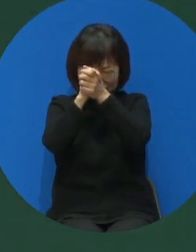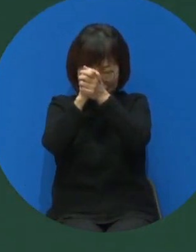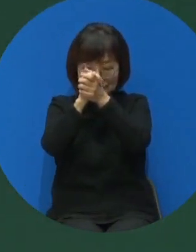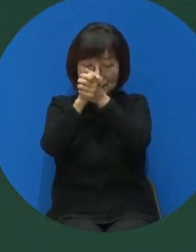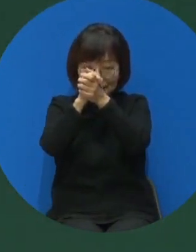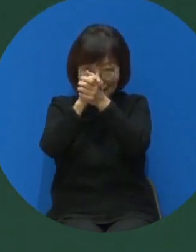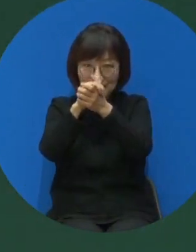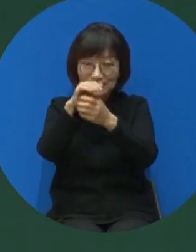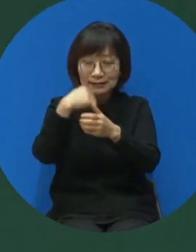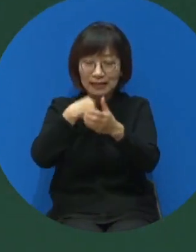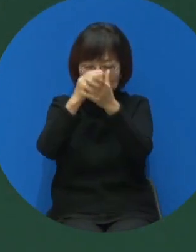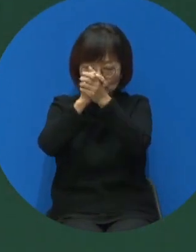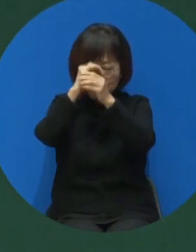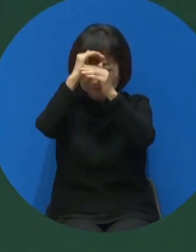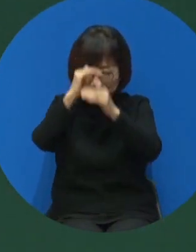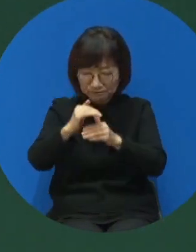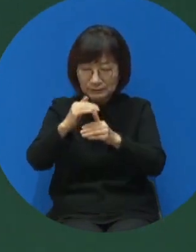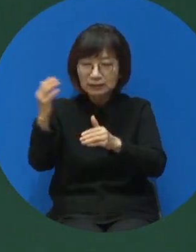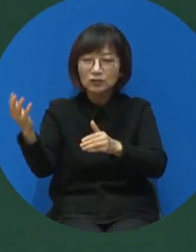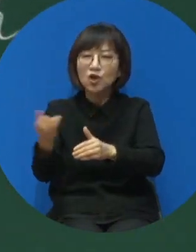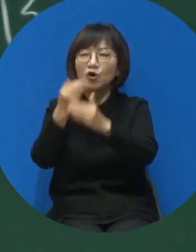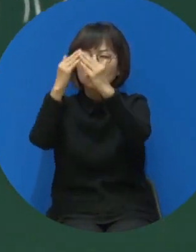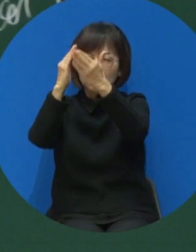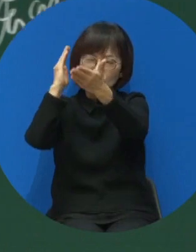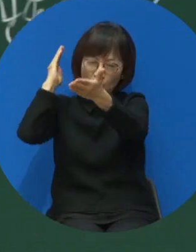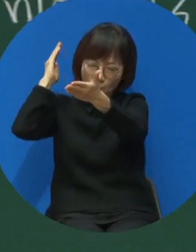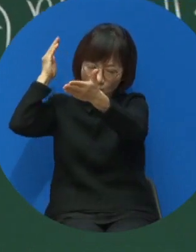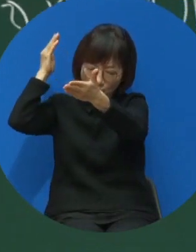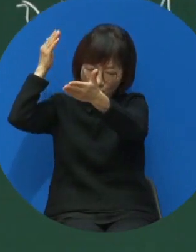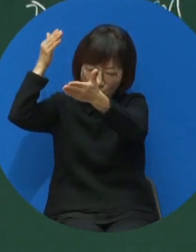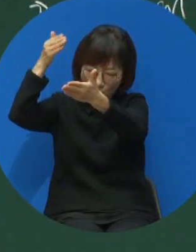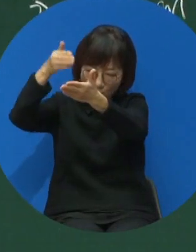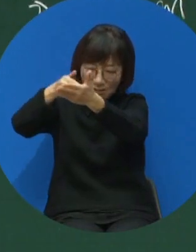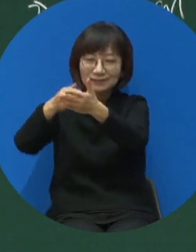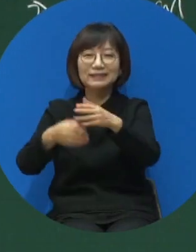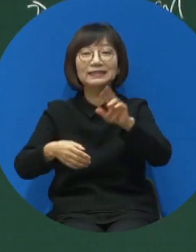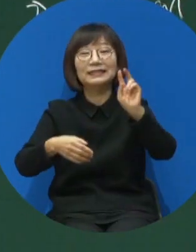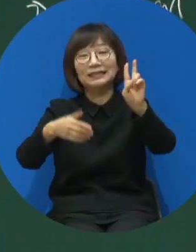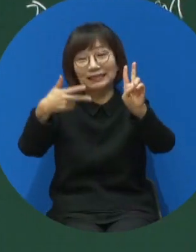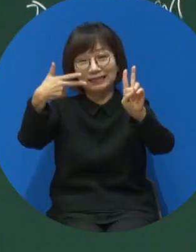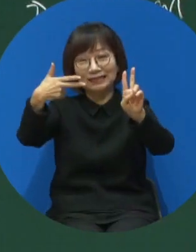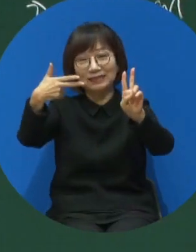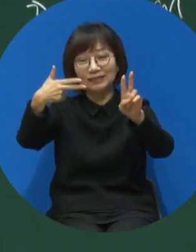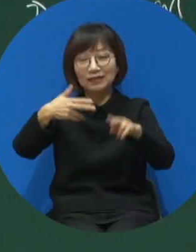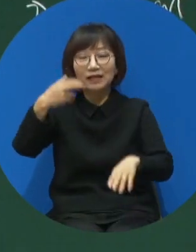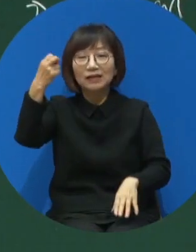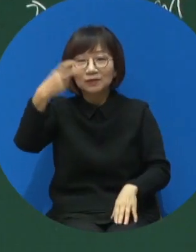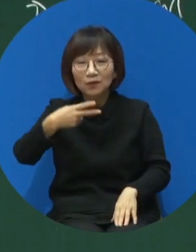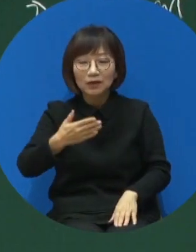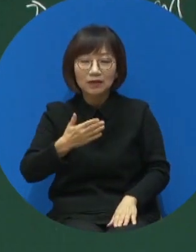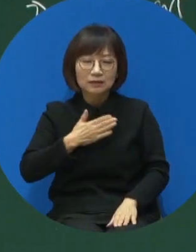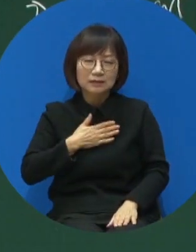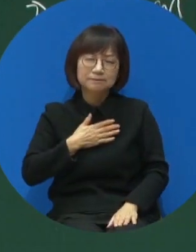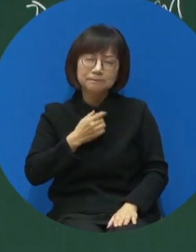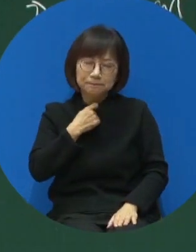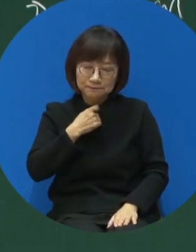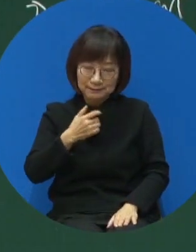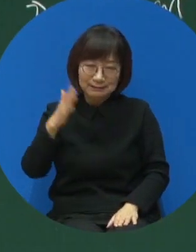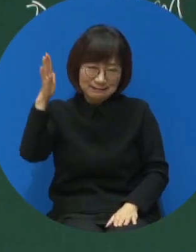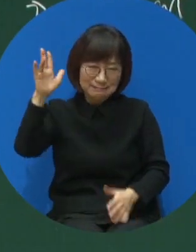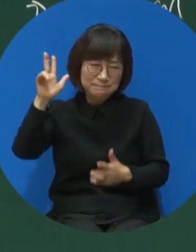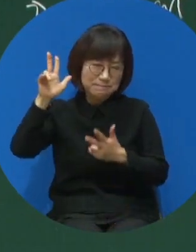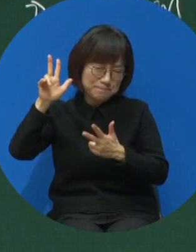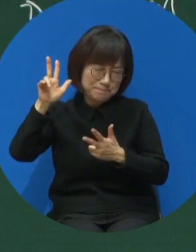diciendo que me acordé de jehová y esa oración digo a mi templo crudo nadie según el sup